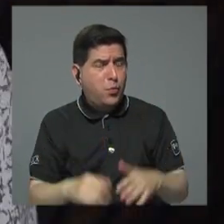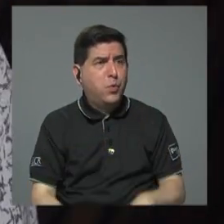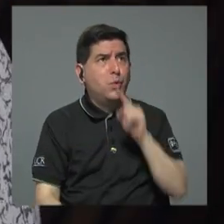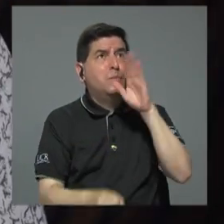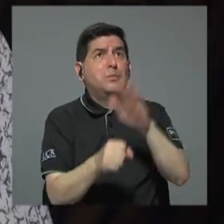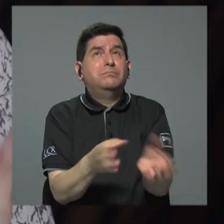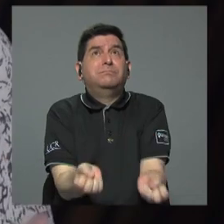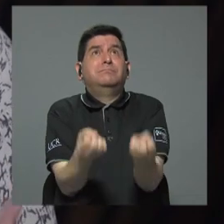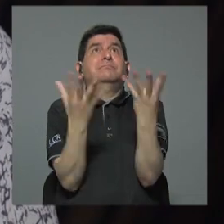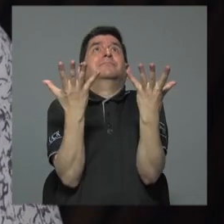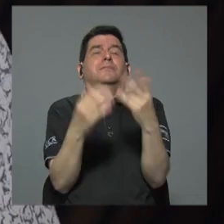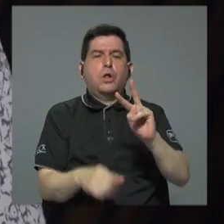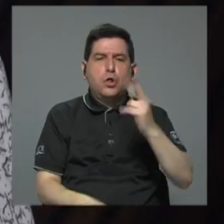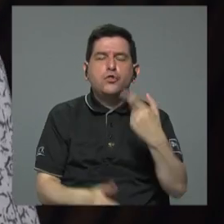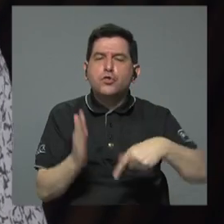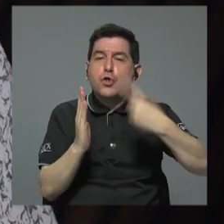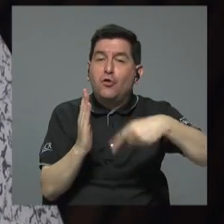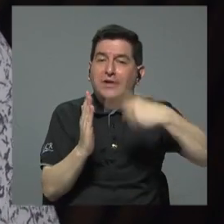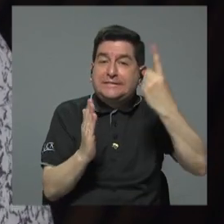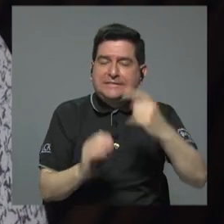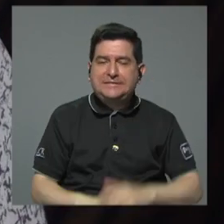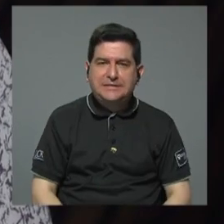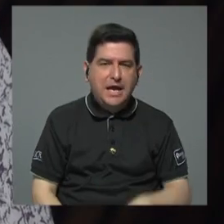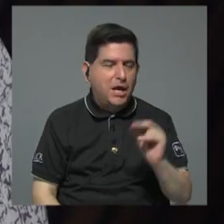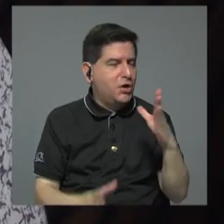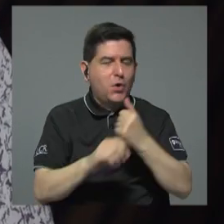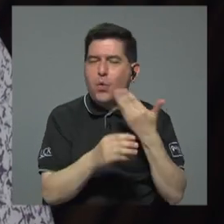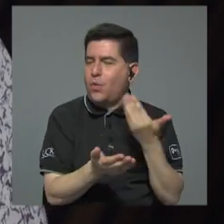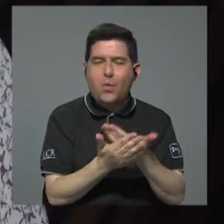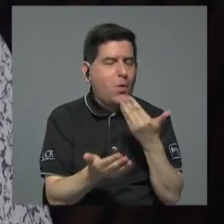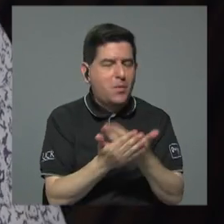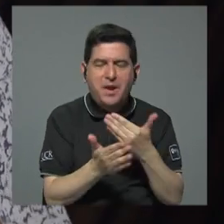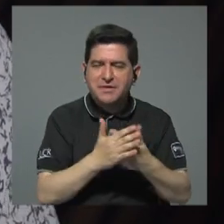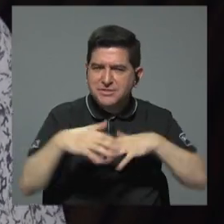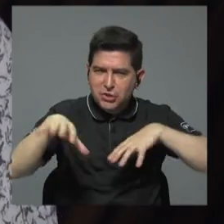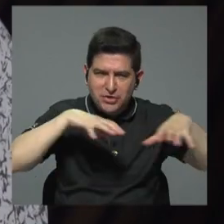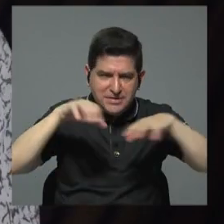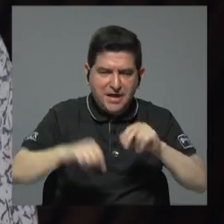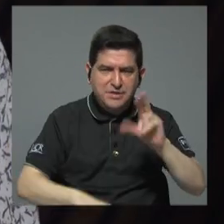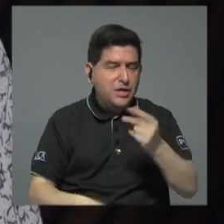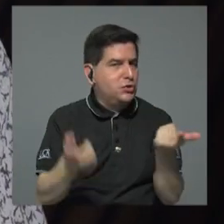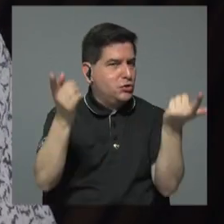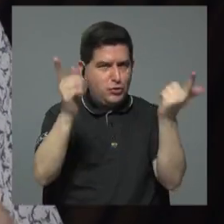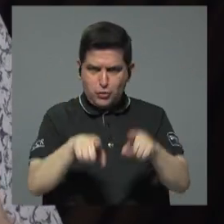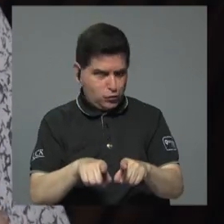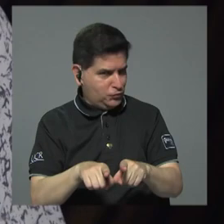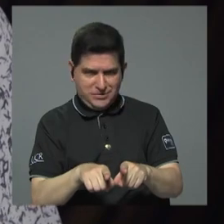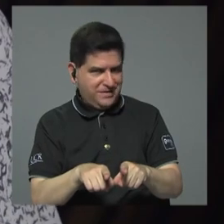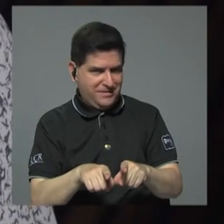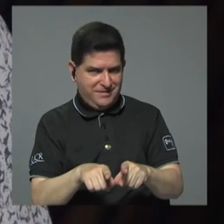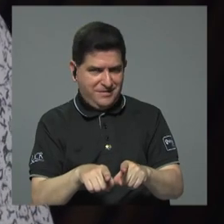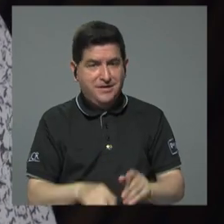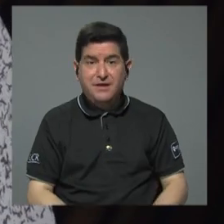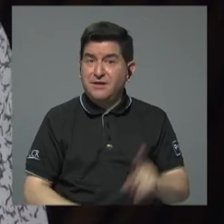promesas. Doble Check, como es lógico, no hace verificaciones sobre eventos que no han sucedido. Es